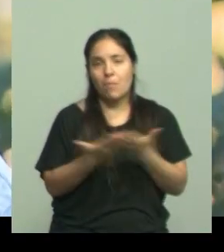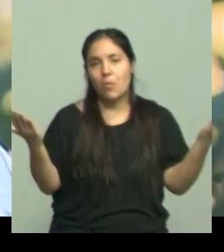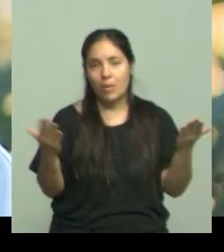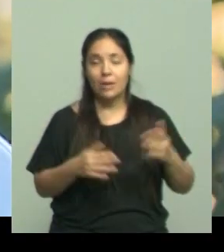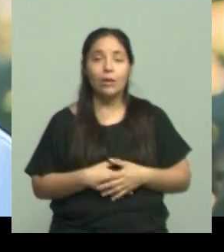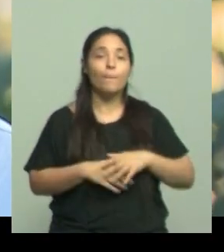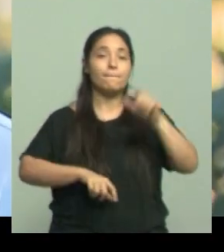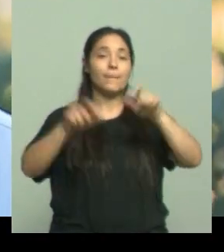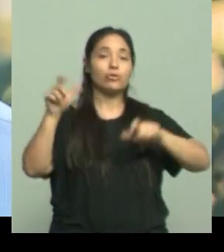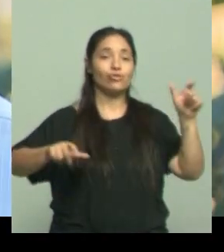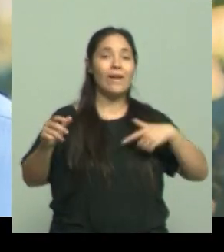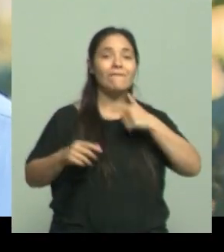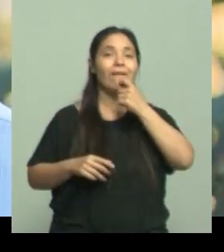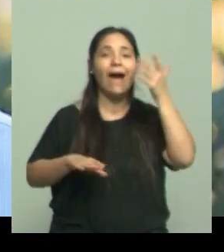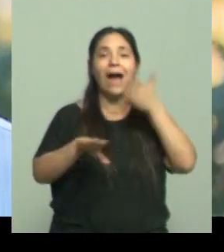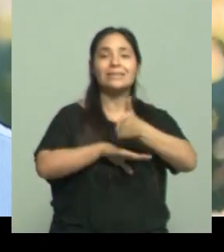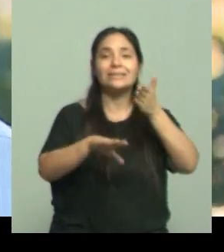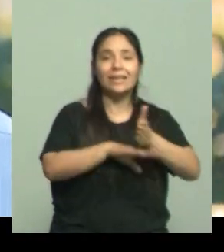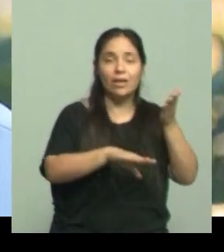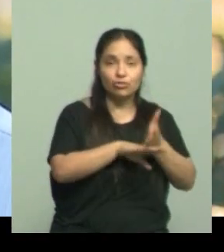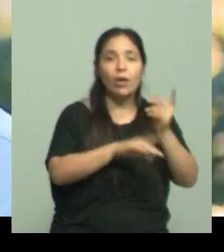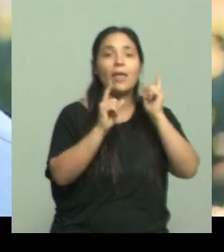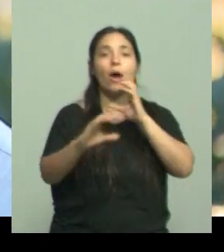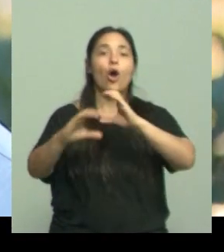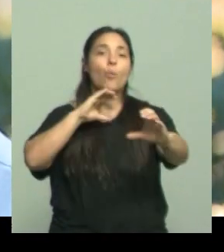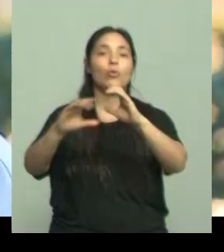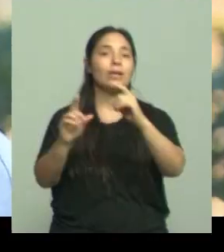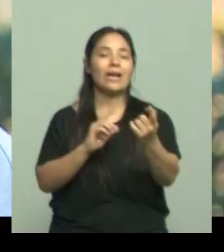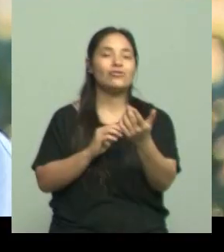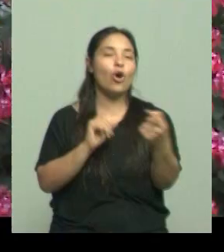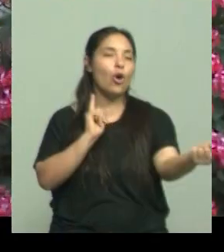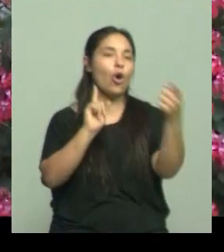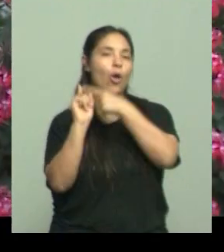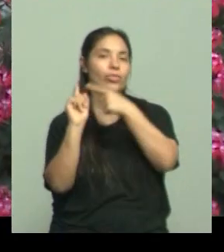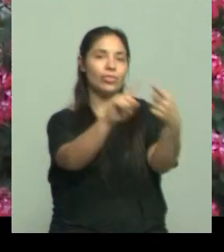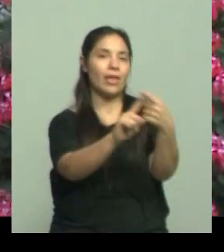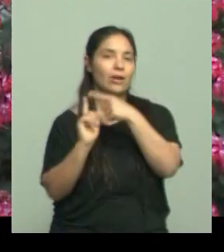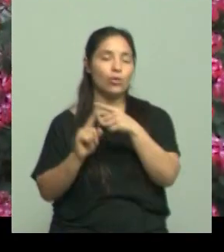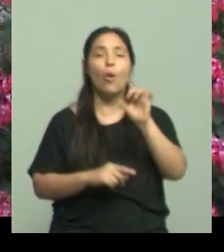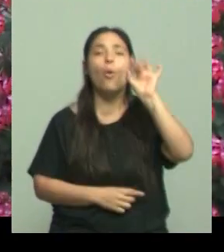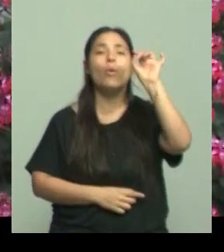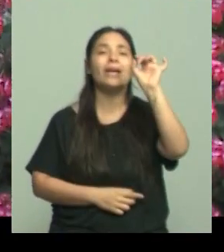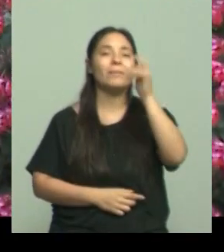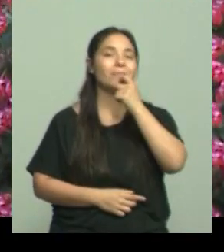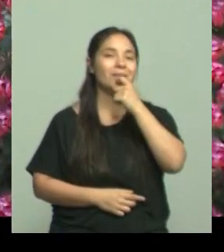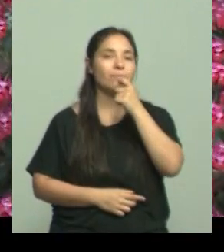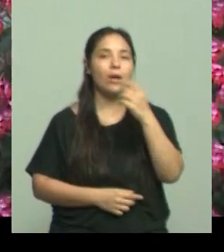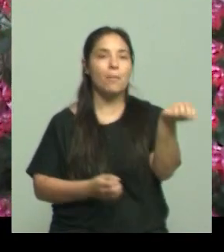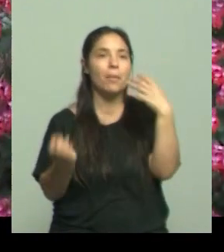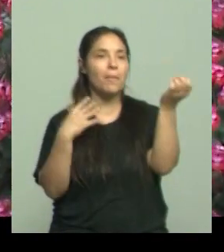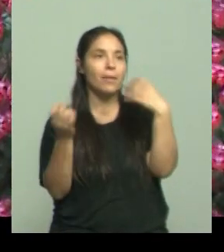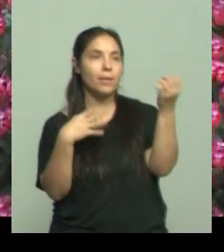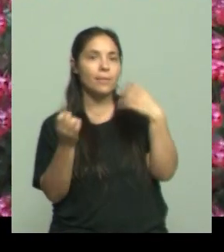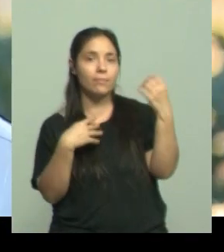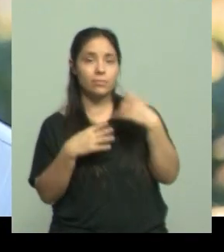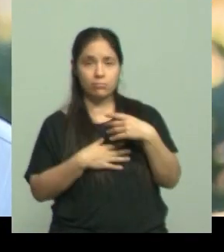información, de acceso a la información, pero también de acceso a la comunicación de ida y vuelta. No solo para recibir distintas alternativas, fuentes